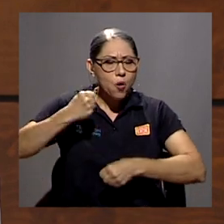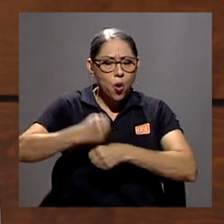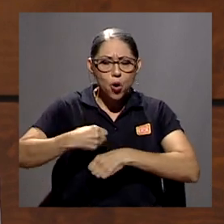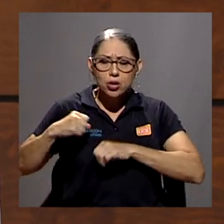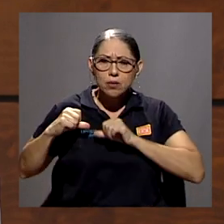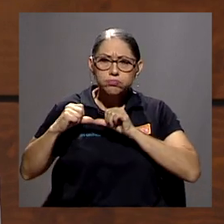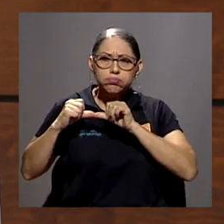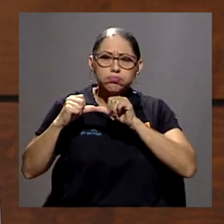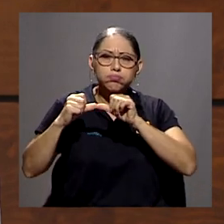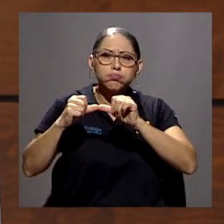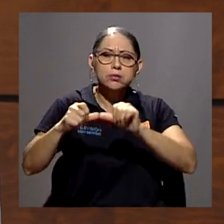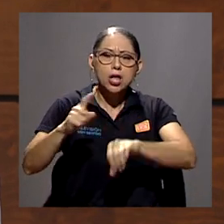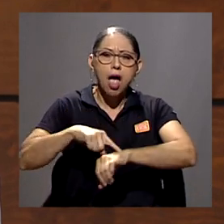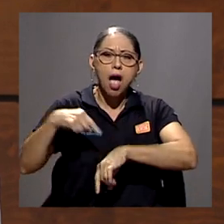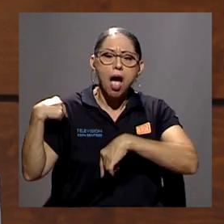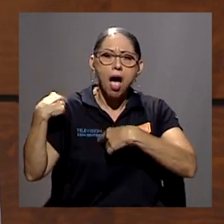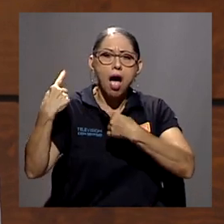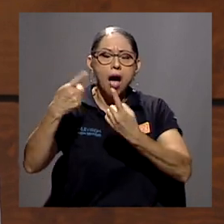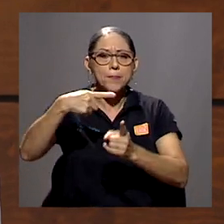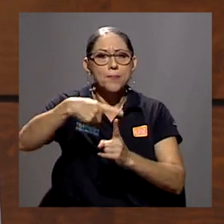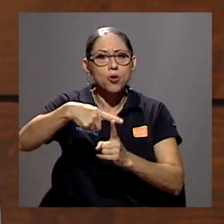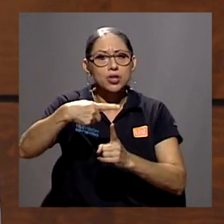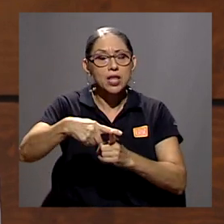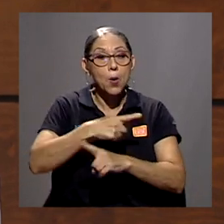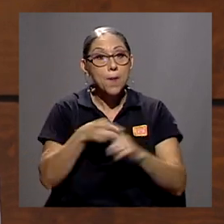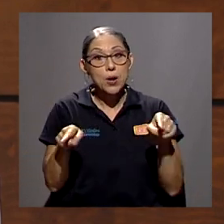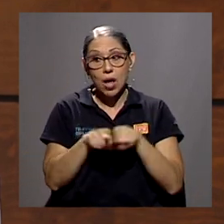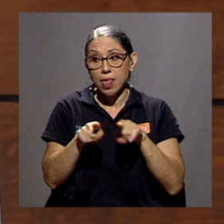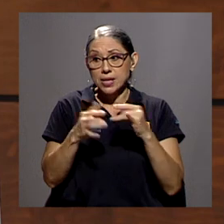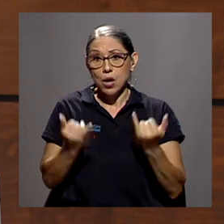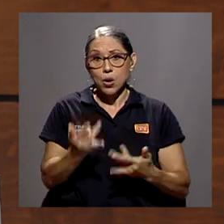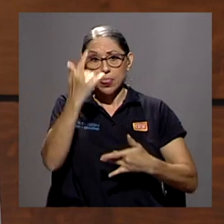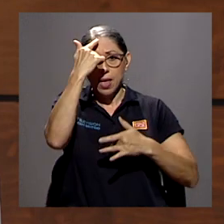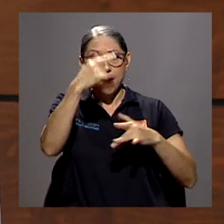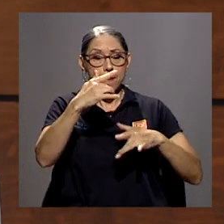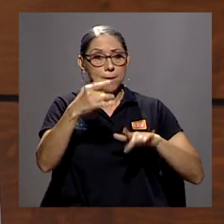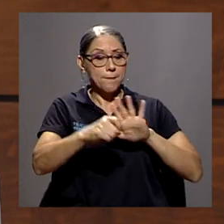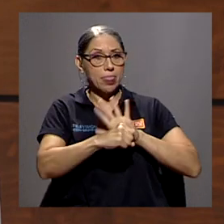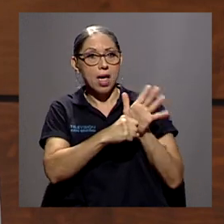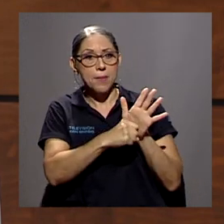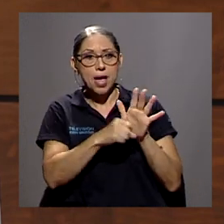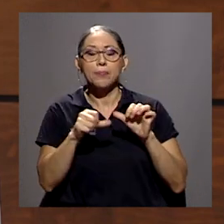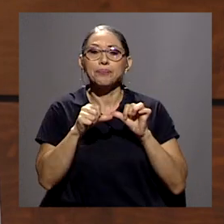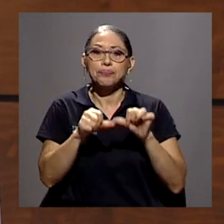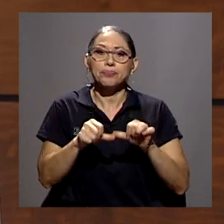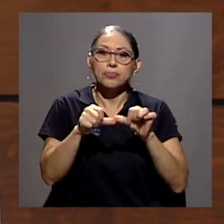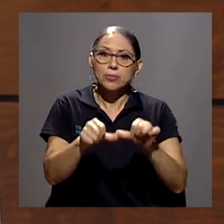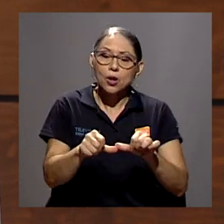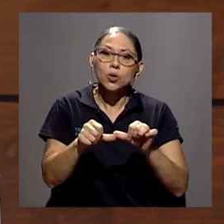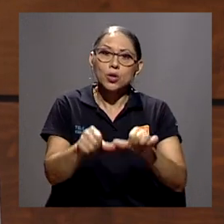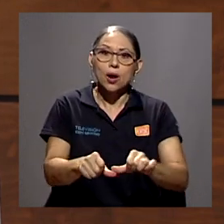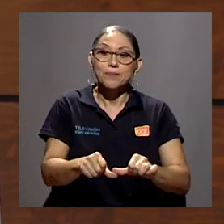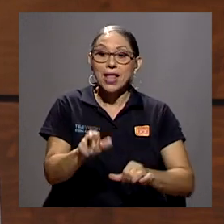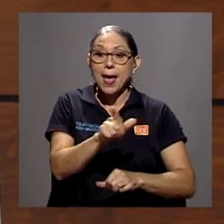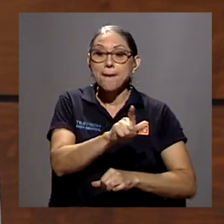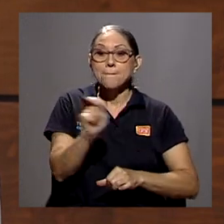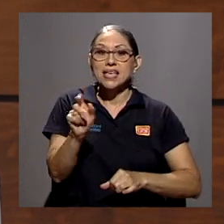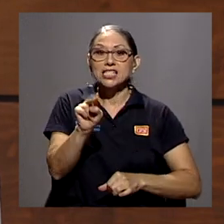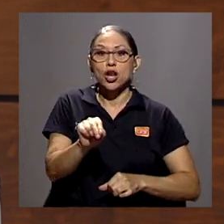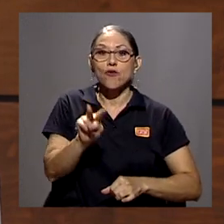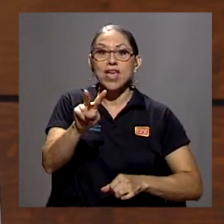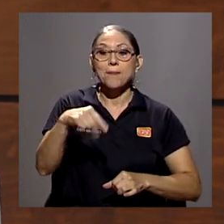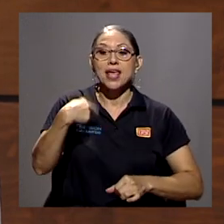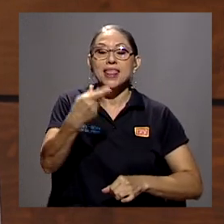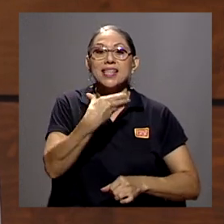de una manera muy positiva pero que además en pandemia estamos tratando de continuarla durante todo el mes de noviembre de diciembre vamos a